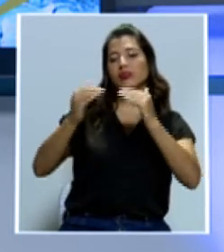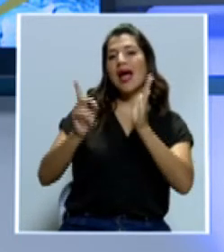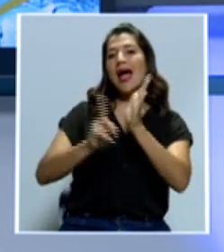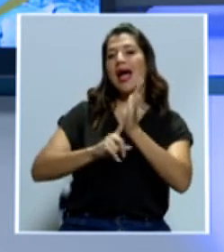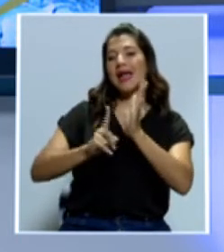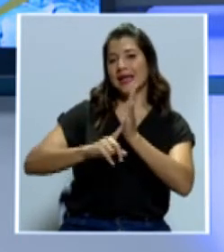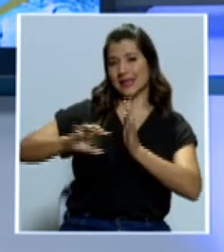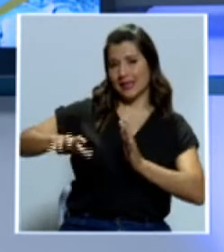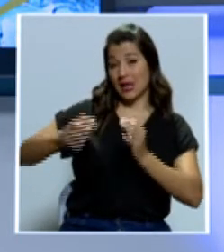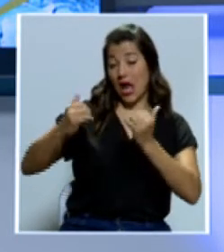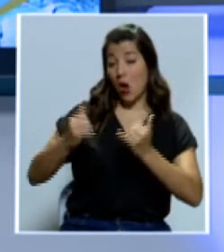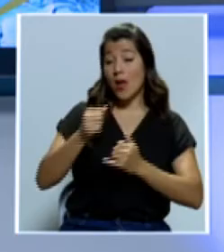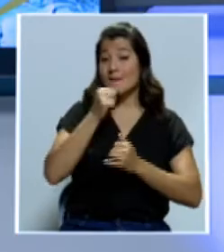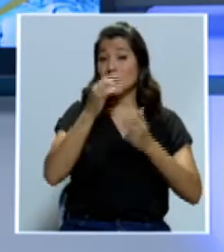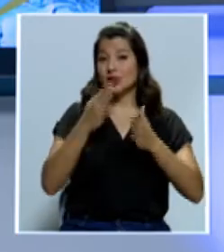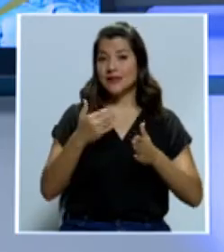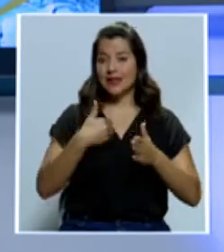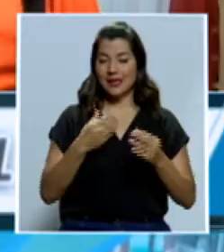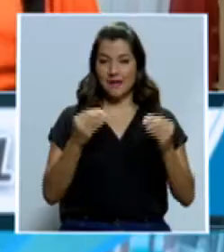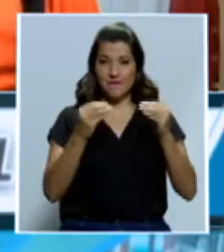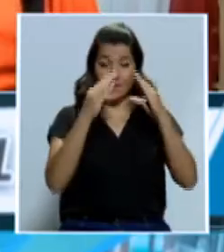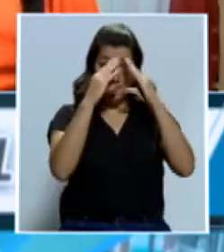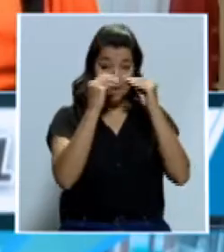los detalles. Adelante, Carmen.